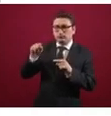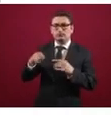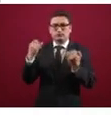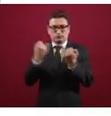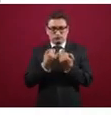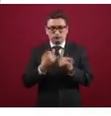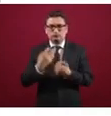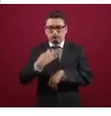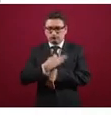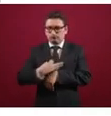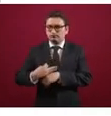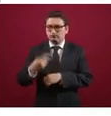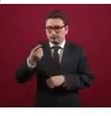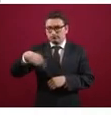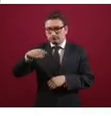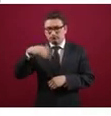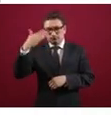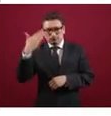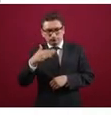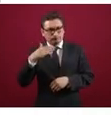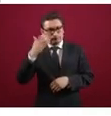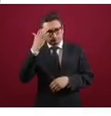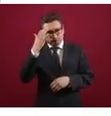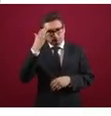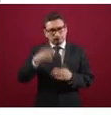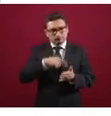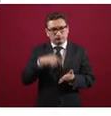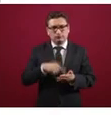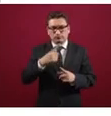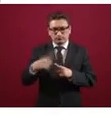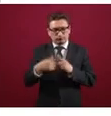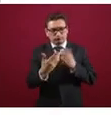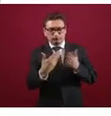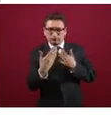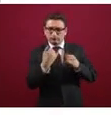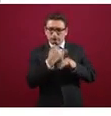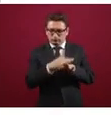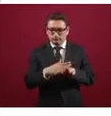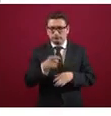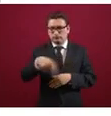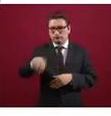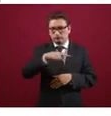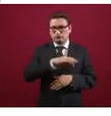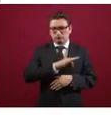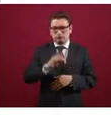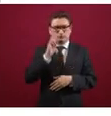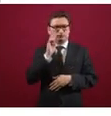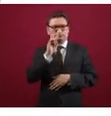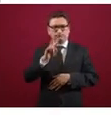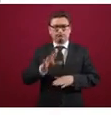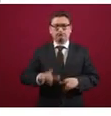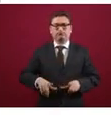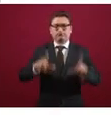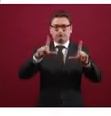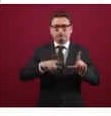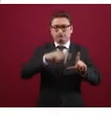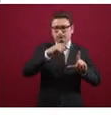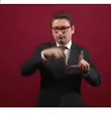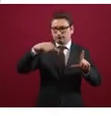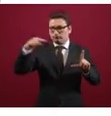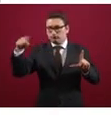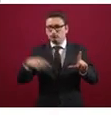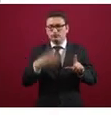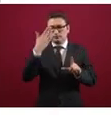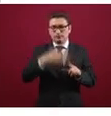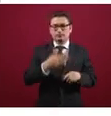familias que han estado presente en muchos de estos lugares como pueden ver ahí desde el finales de 2006